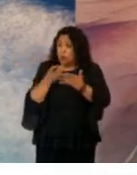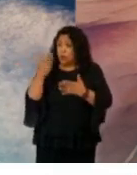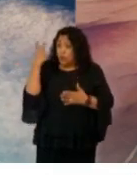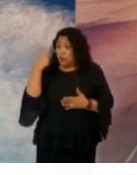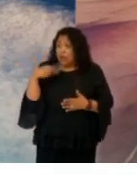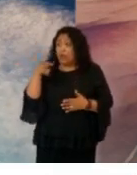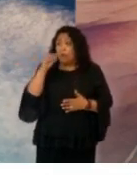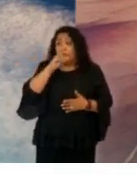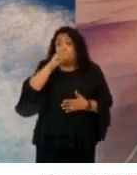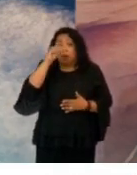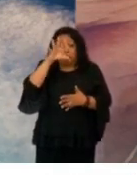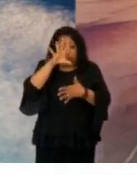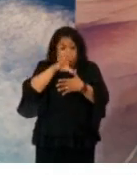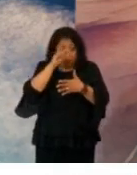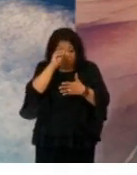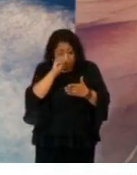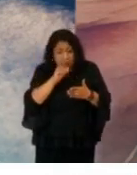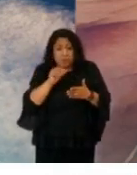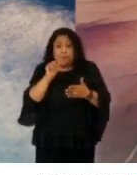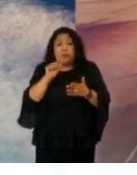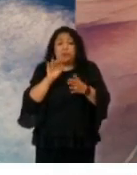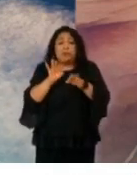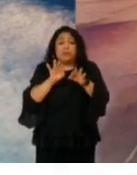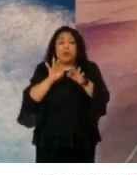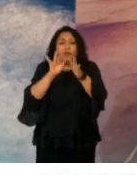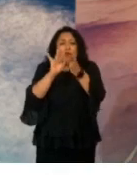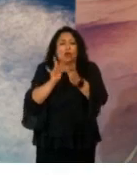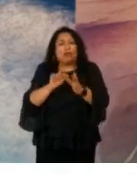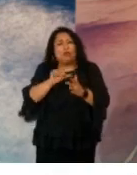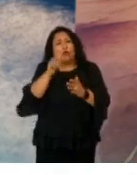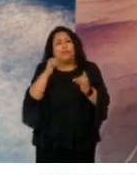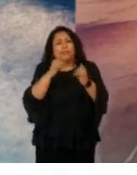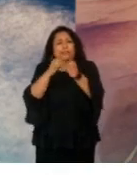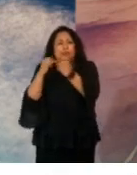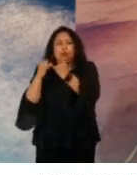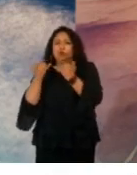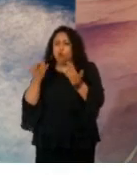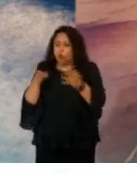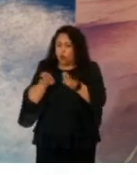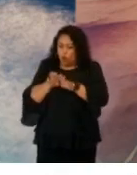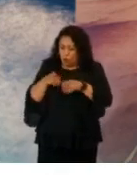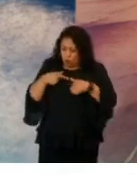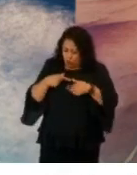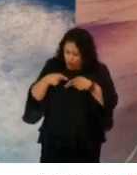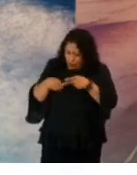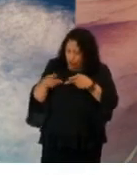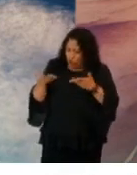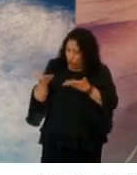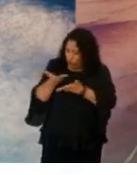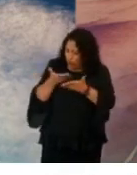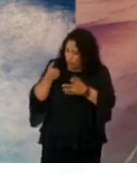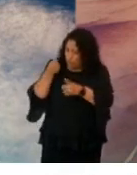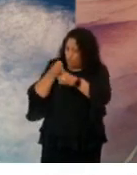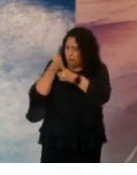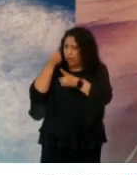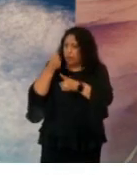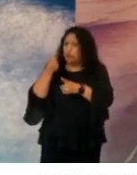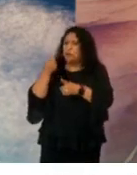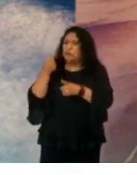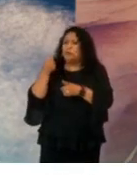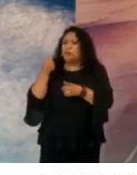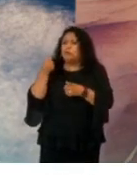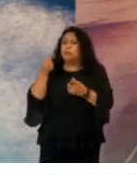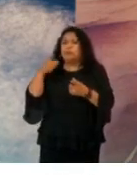viajando y recorriendo el continente, sino que trabajando en red con otras instituciones? ¿Cómo le hacemos para activar esa colaboración con impacto, tal como nos propone CEMEFI